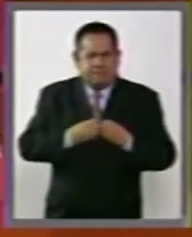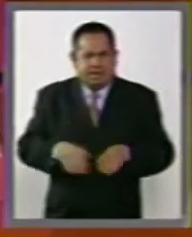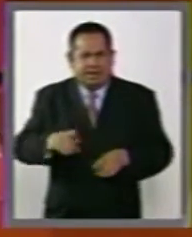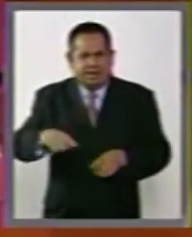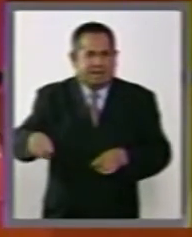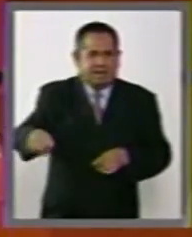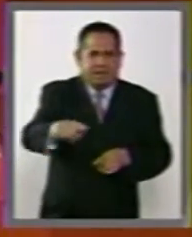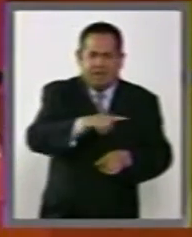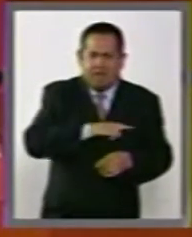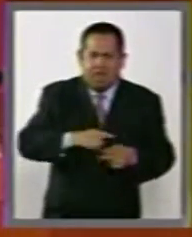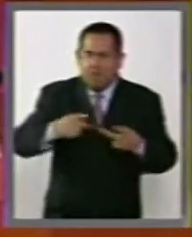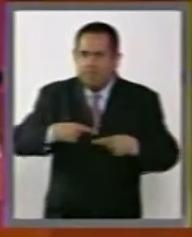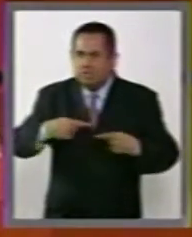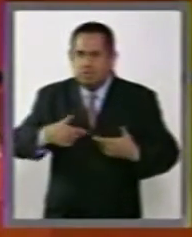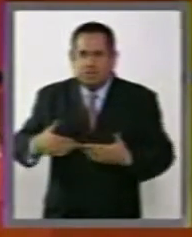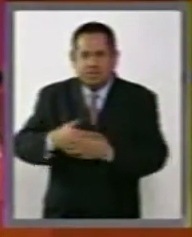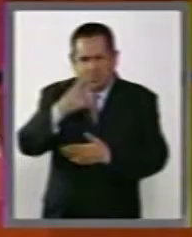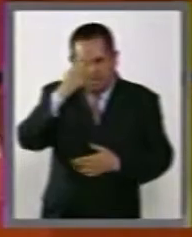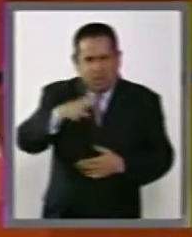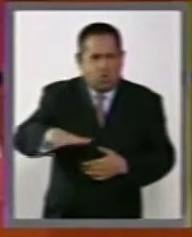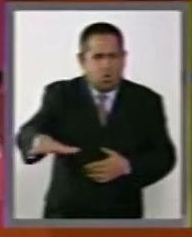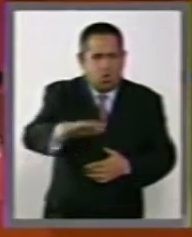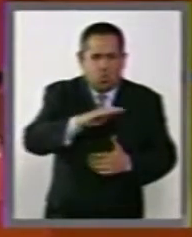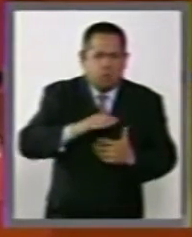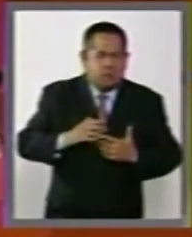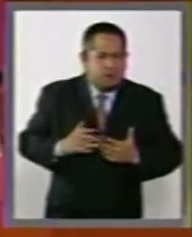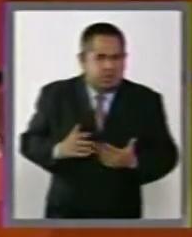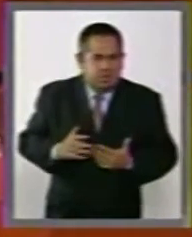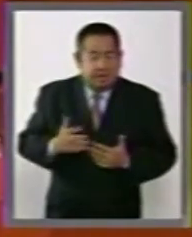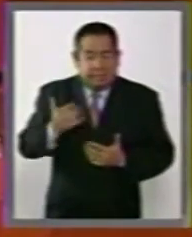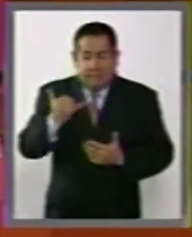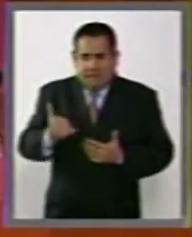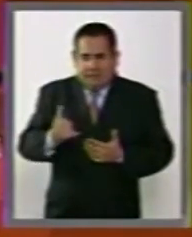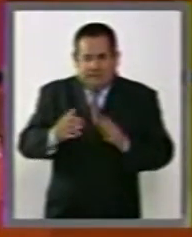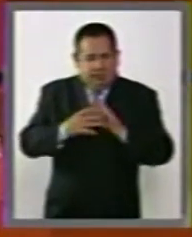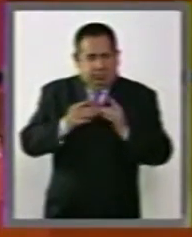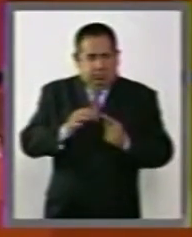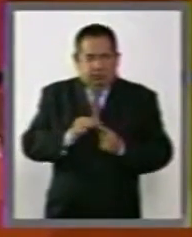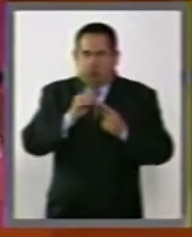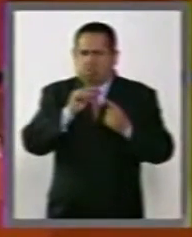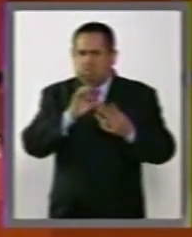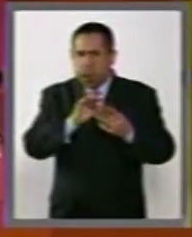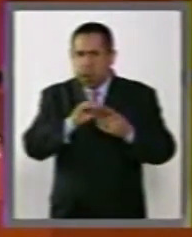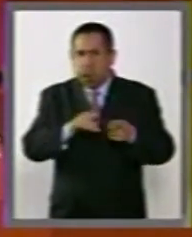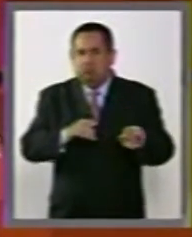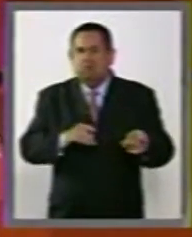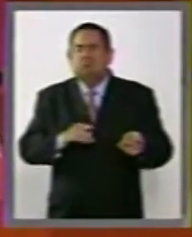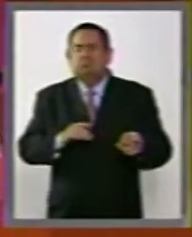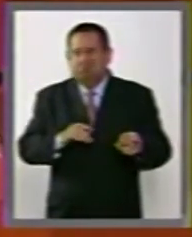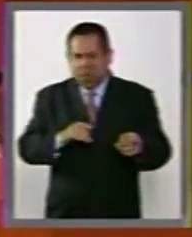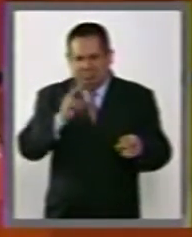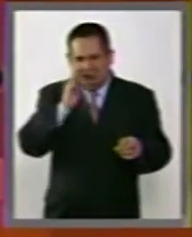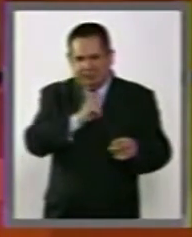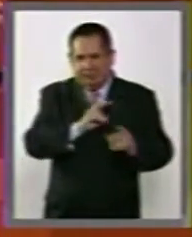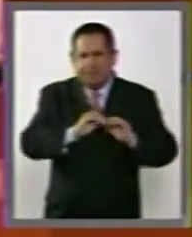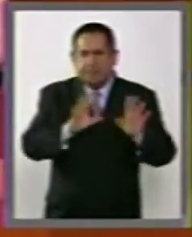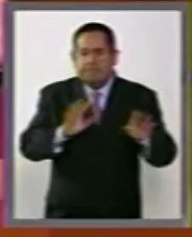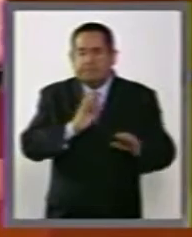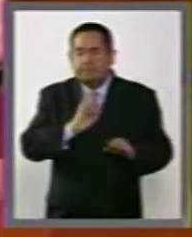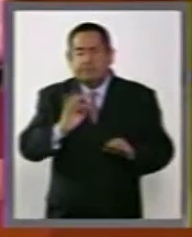profundamente al pueblo y que resalta la posibilidad de